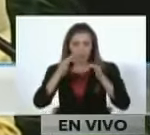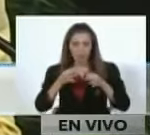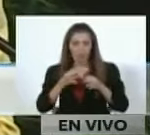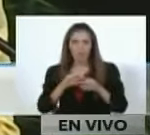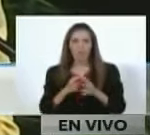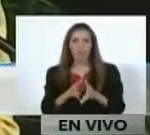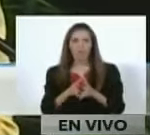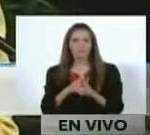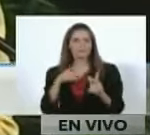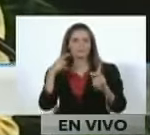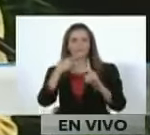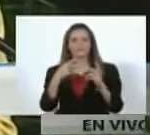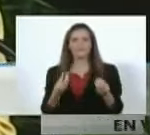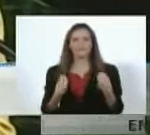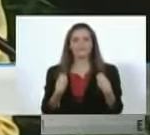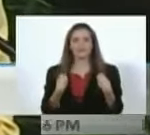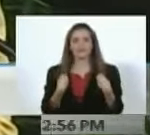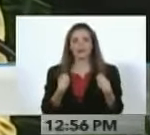su vida al